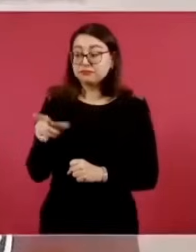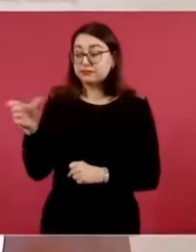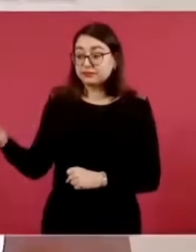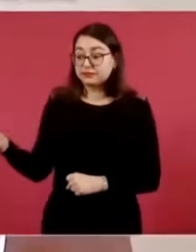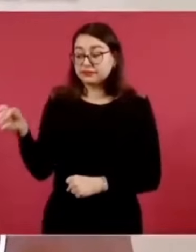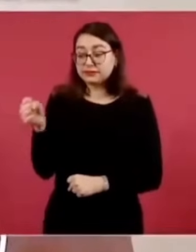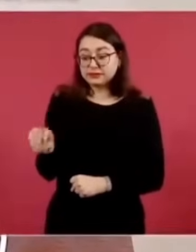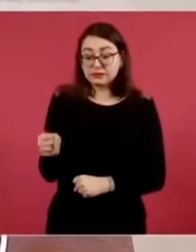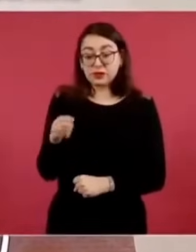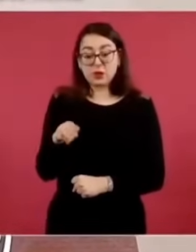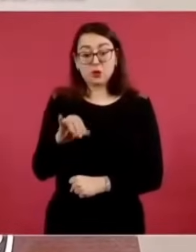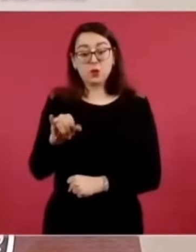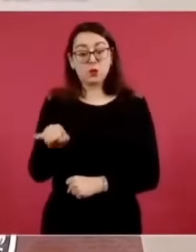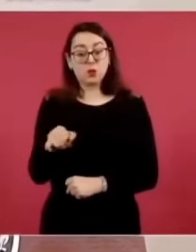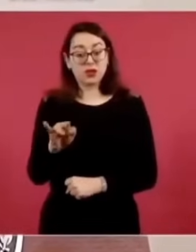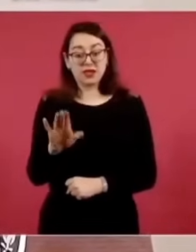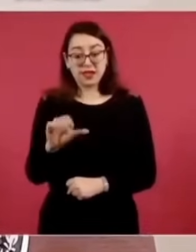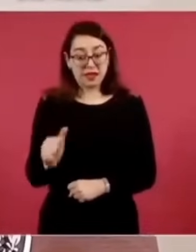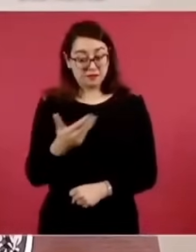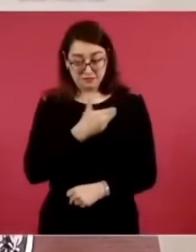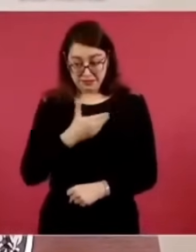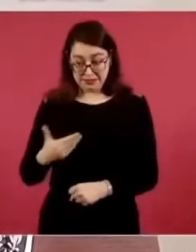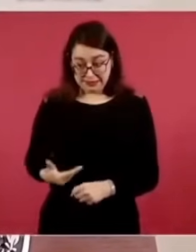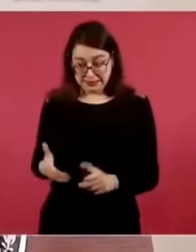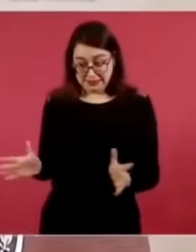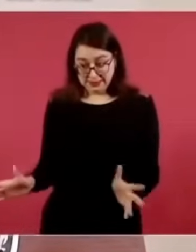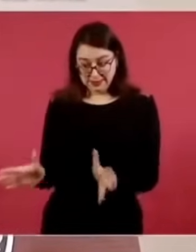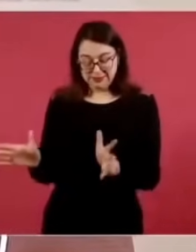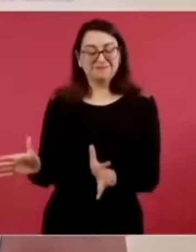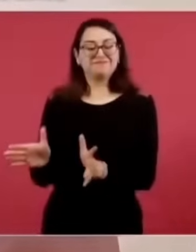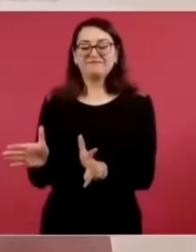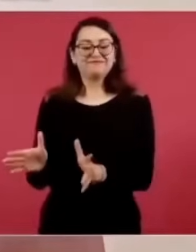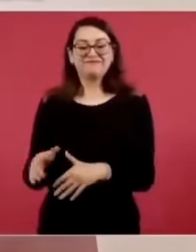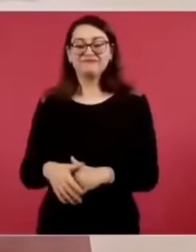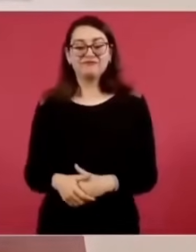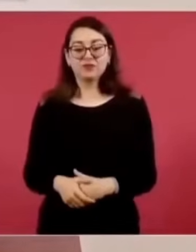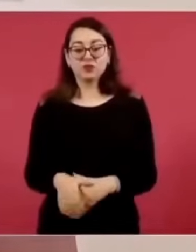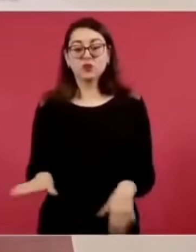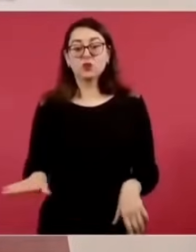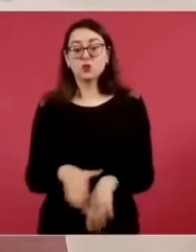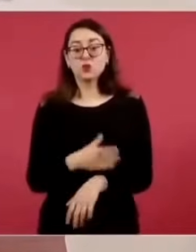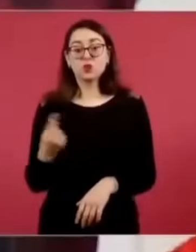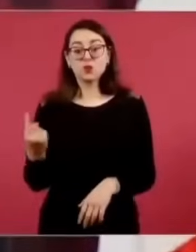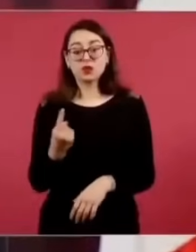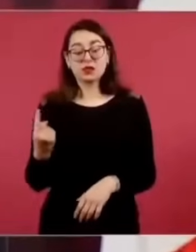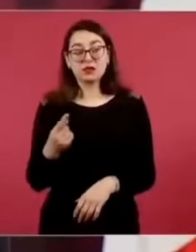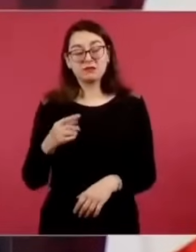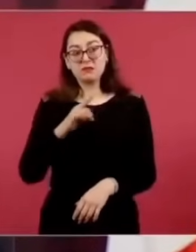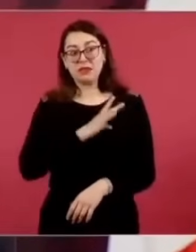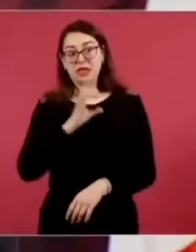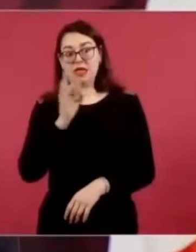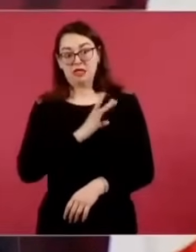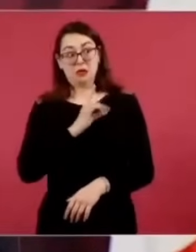el general Francisco J. Mújica, por el temor a la invasión. No,